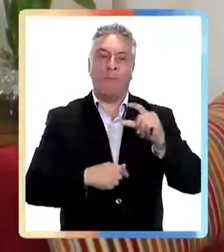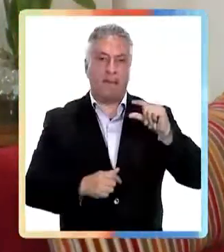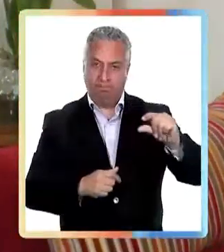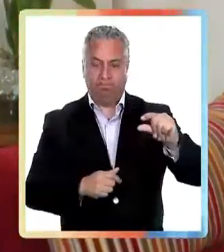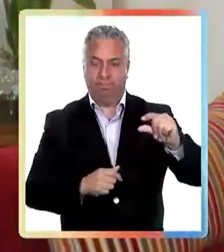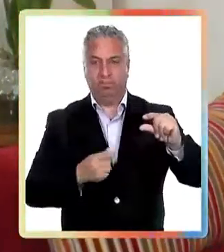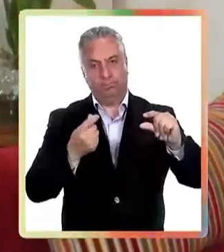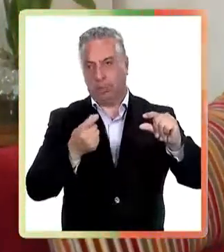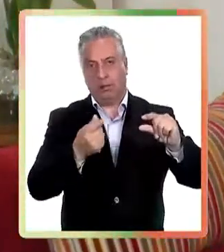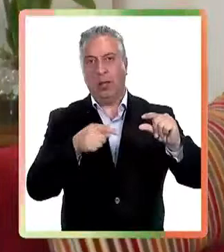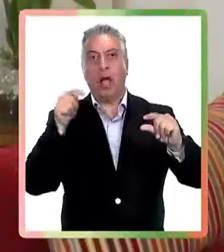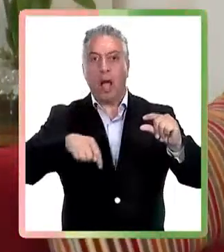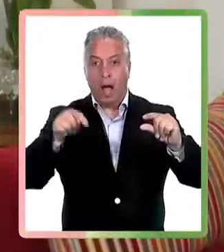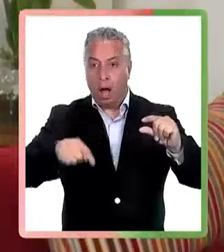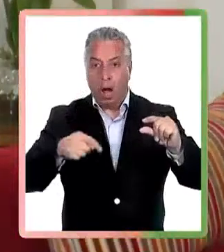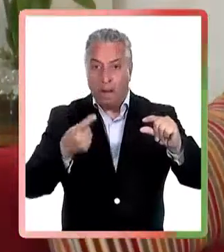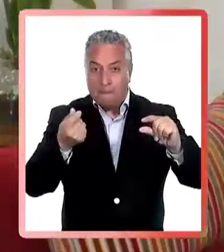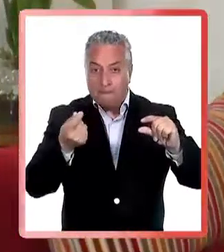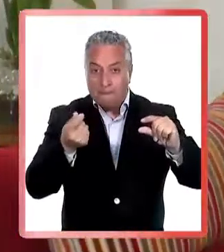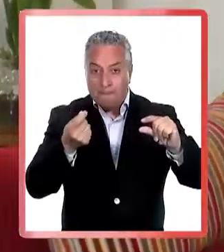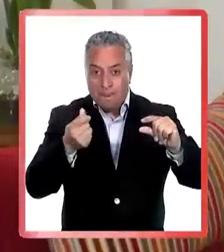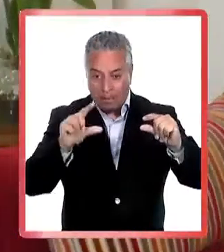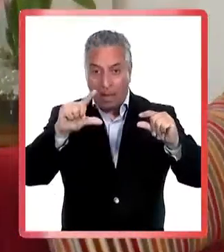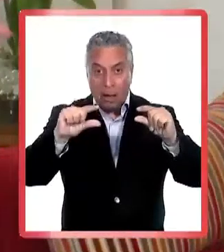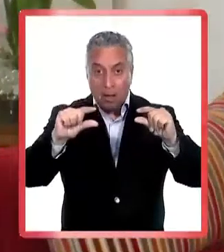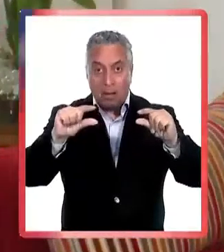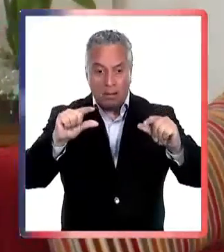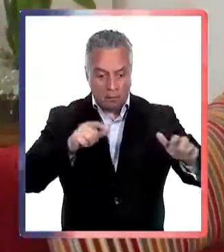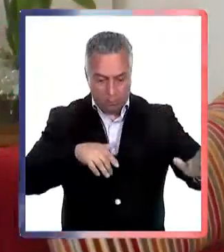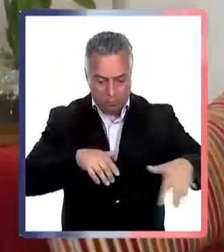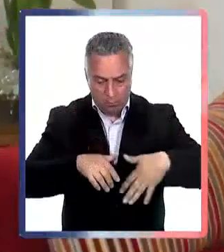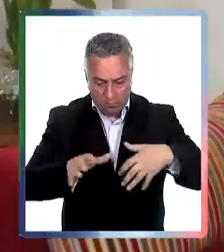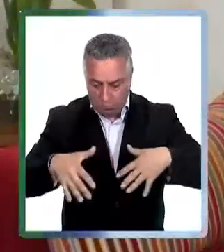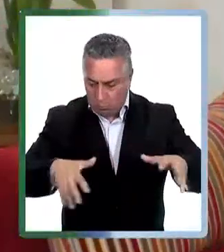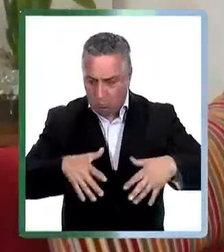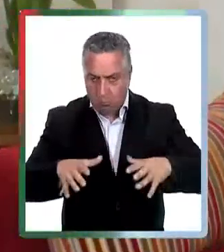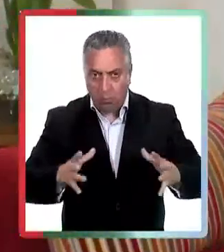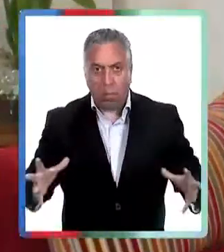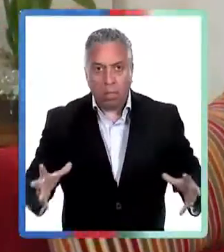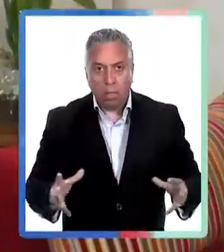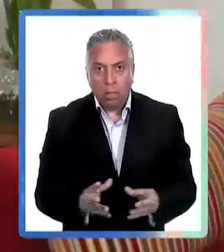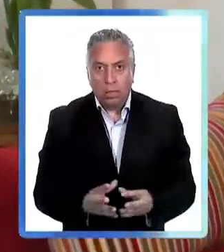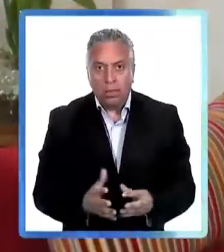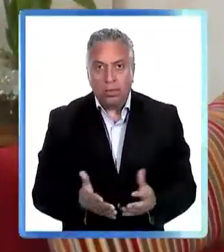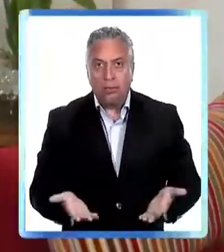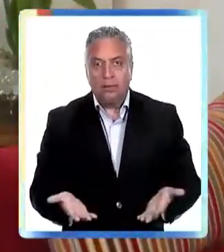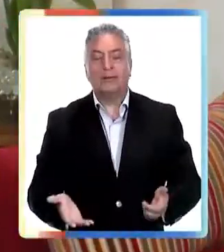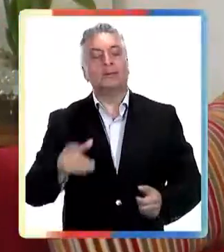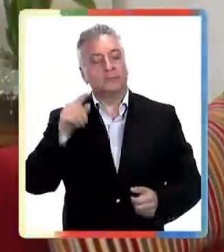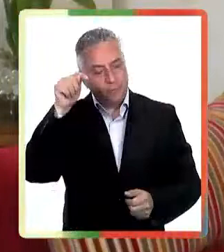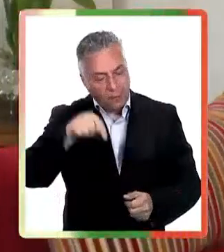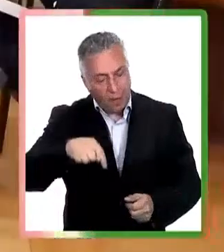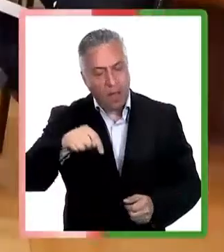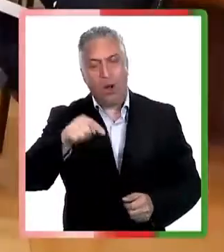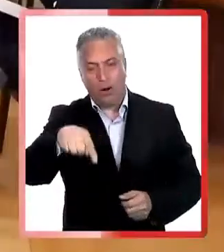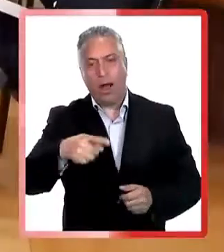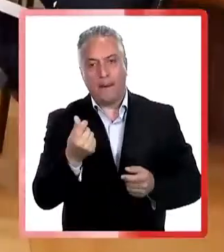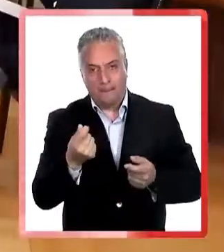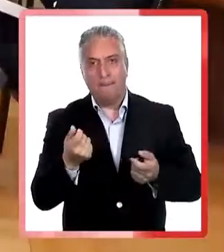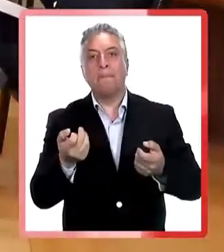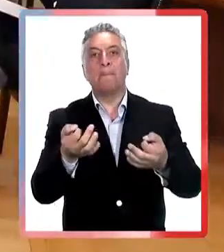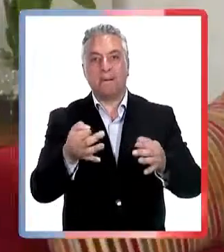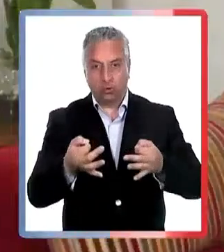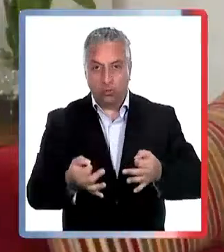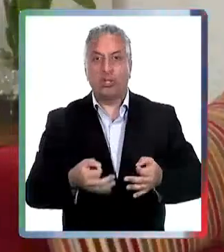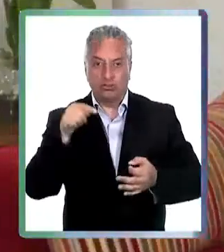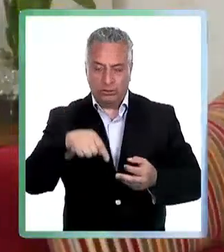compraba con X plata una cantidad de cosas, ahora con la misma plata compro menos. Entonces, conscientes de eso, este